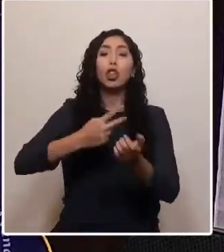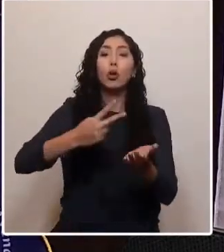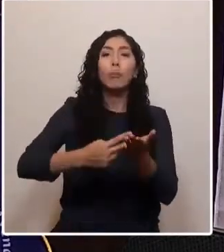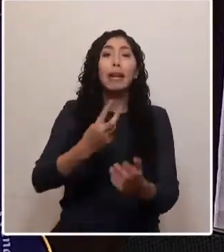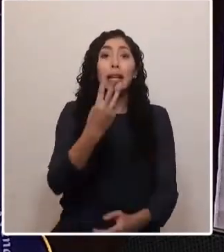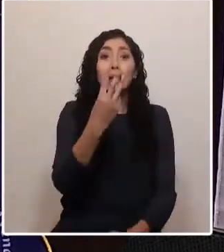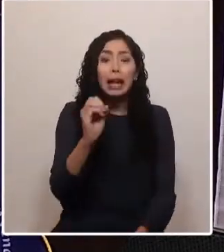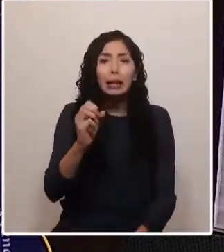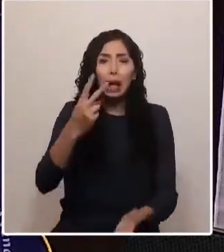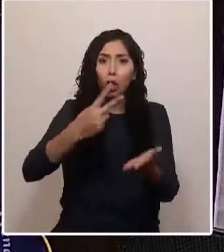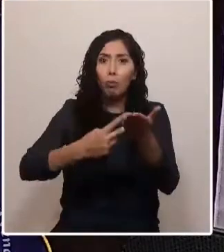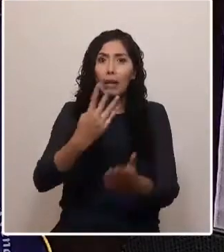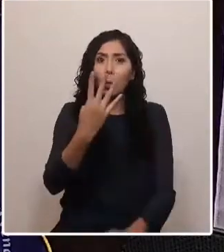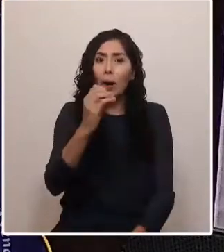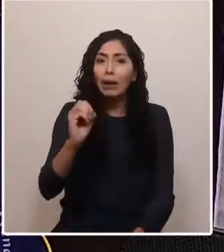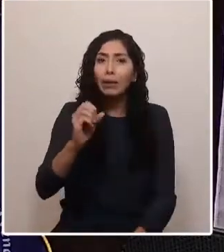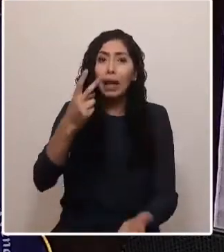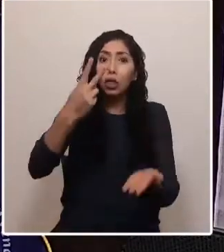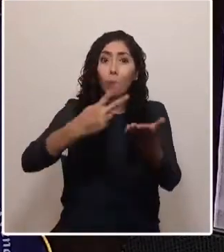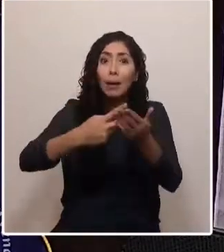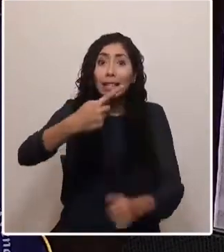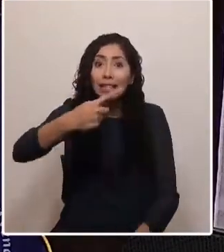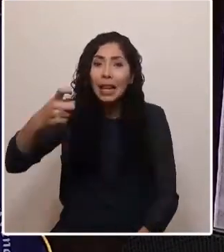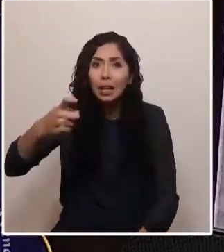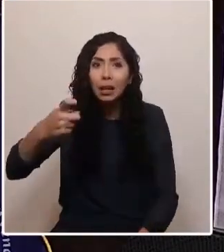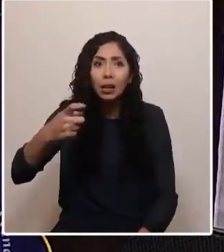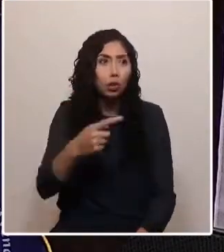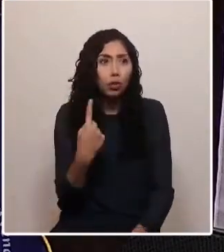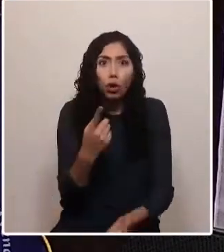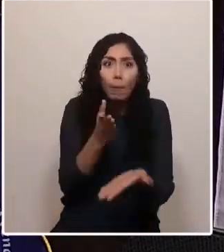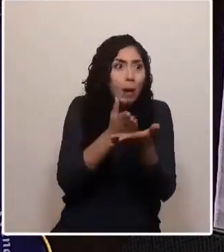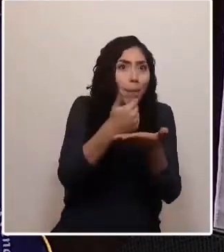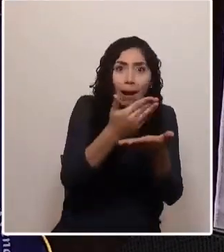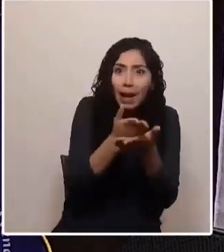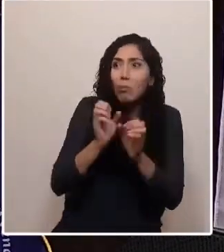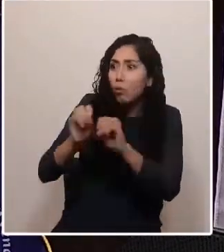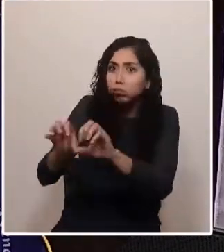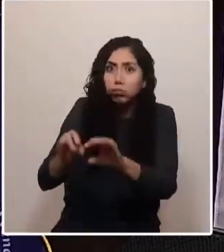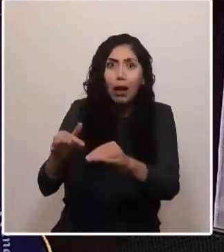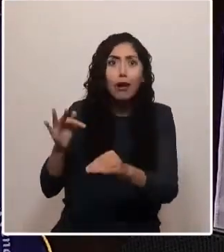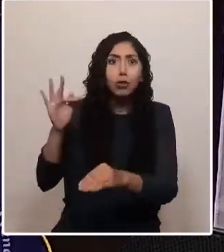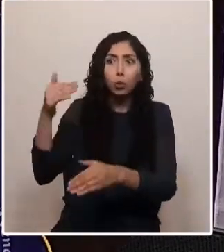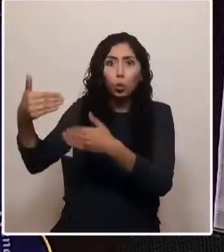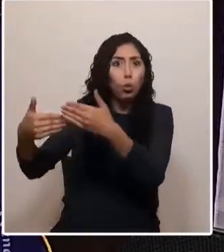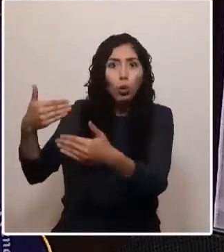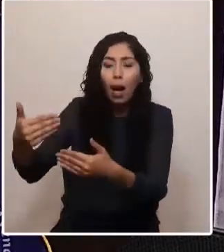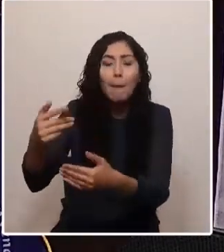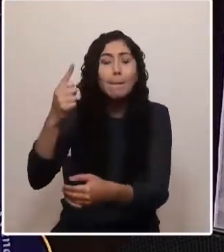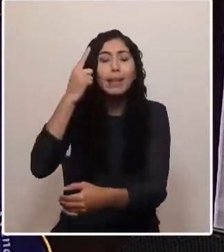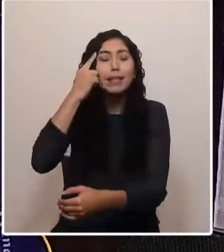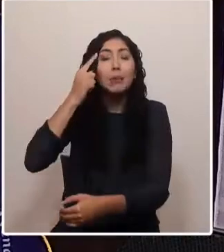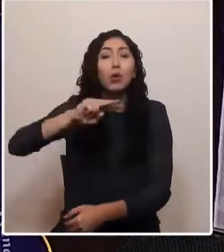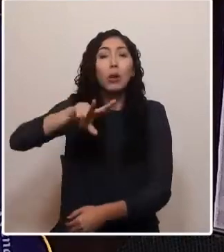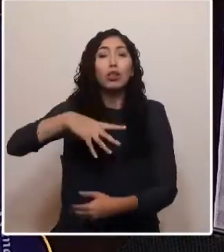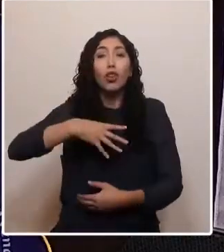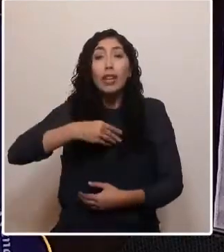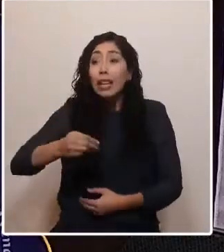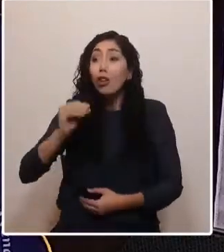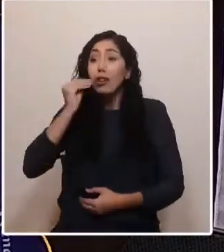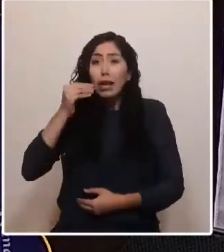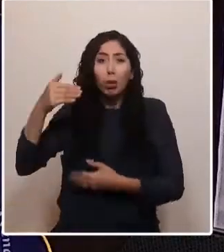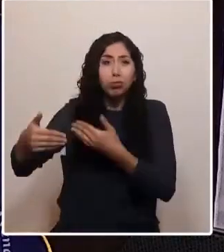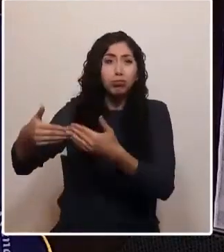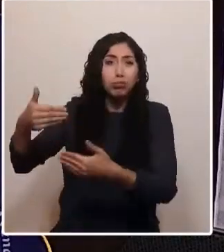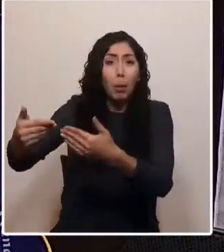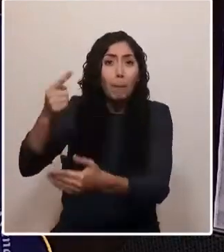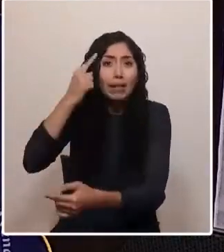2100. Preparémonos para ello, preparemos a las futuras generaciones. Pensemos en nuestros hijos y sus hijos y sus hijos,